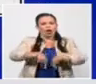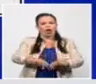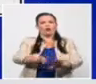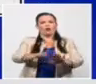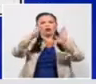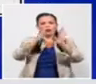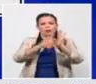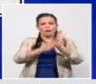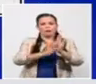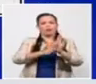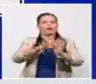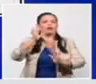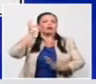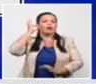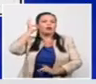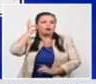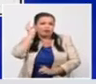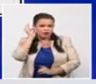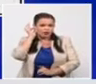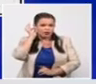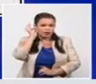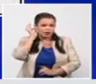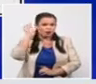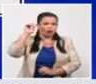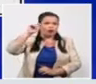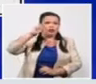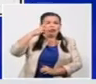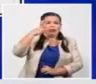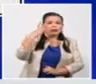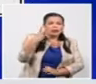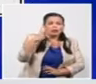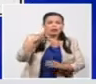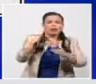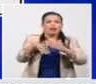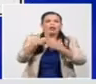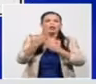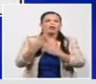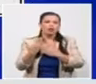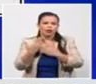estos 3 días que ha ido evolucionando de